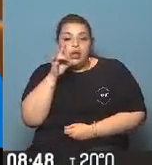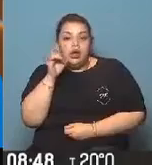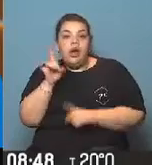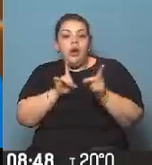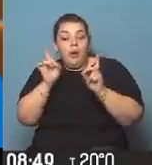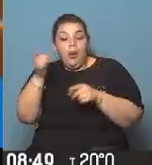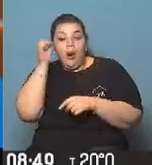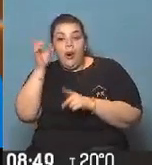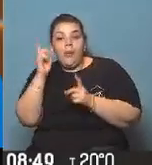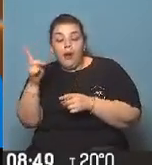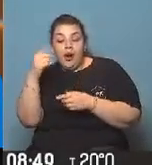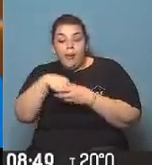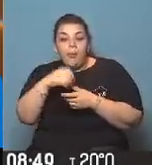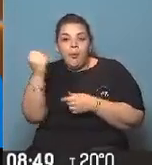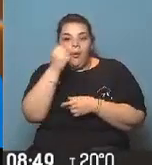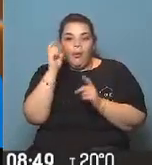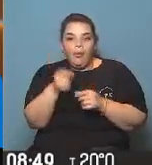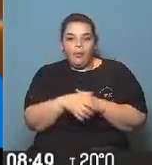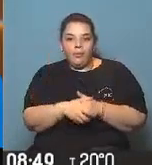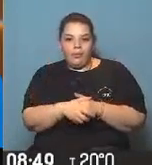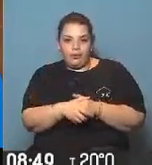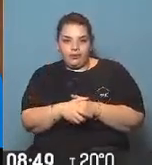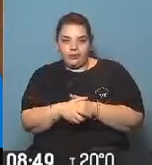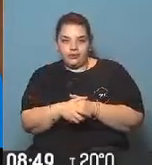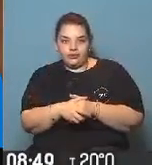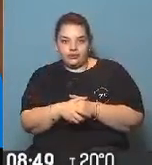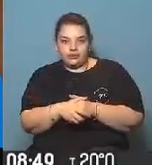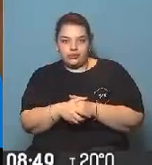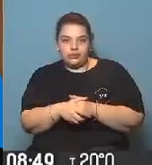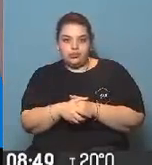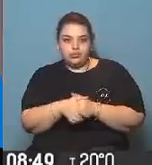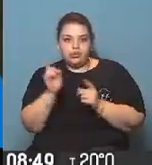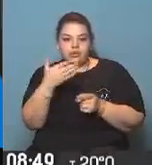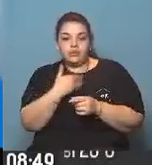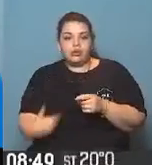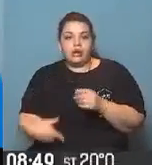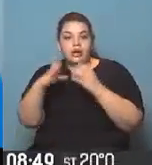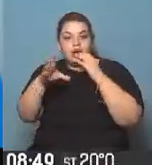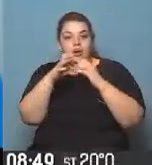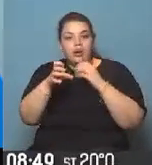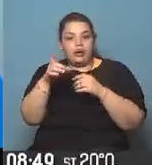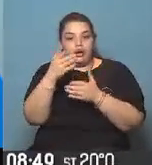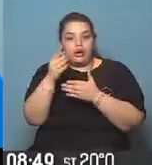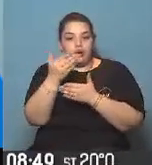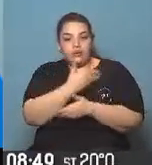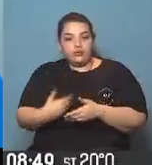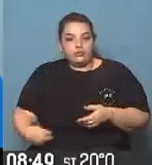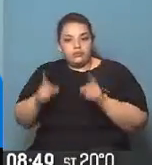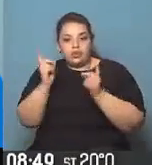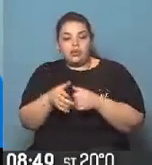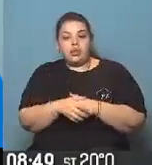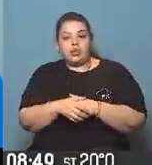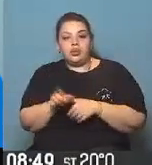y tuvo real importancia, Jesús Rodríguez, Dante Caputo. El presidente de la Comisión de Comunicación del Gobierno, Leopoldo Moró. Claro, Leopoldo Moró. Está la